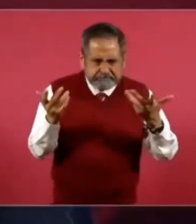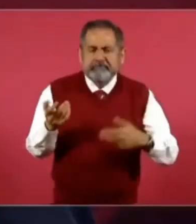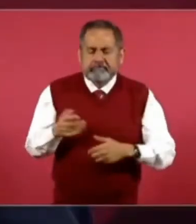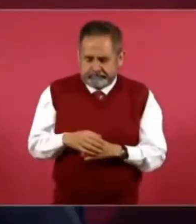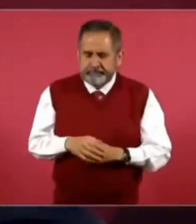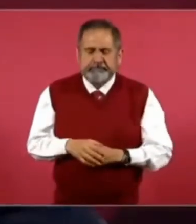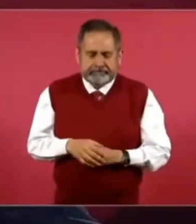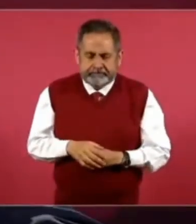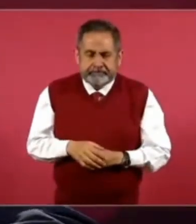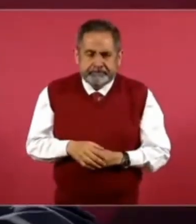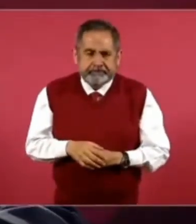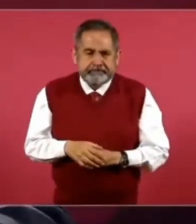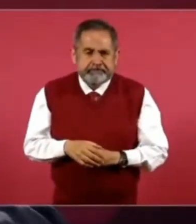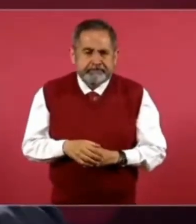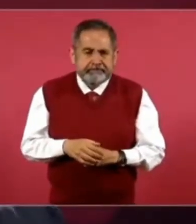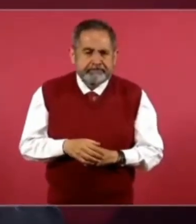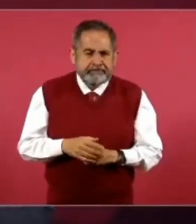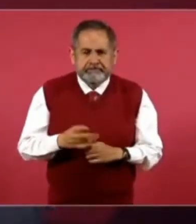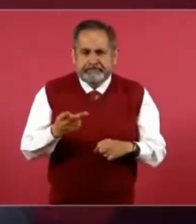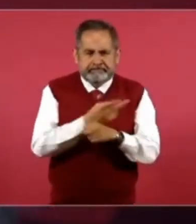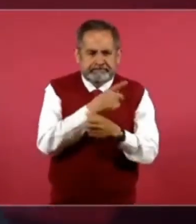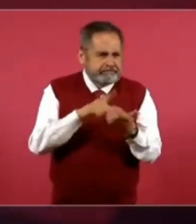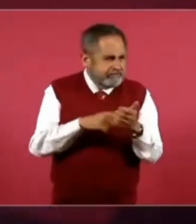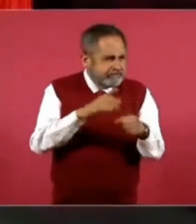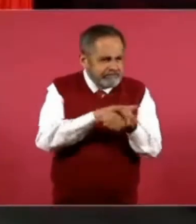sobre lo sucedido.